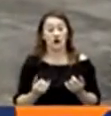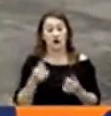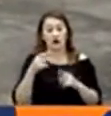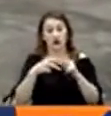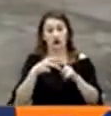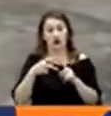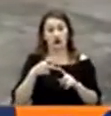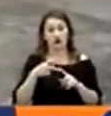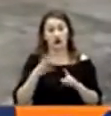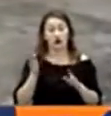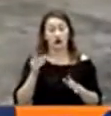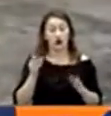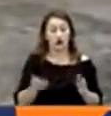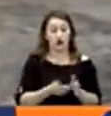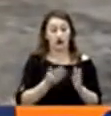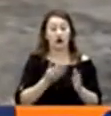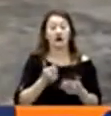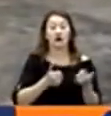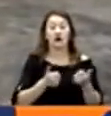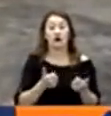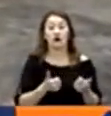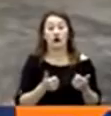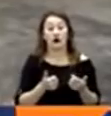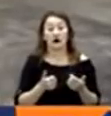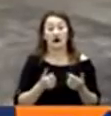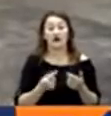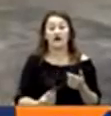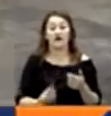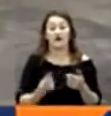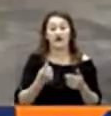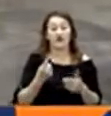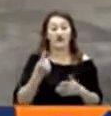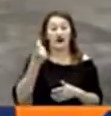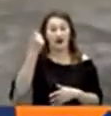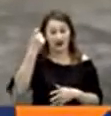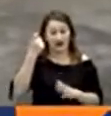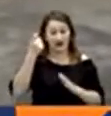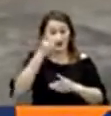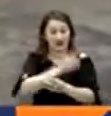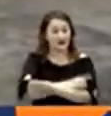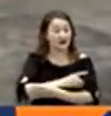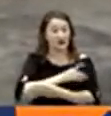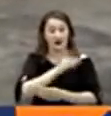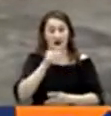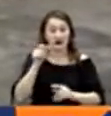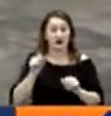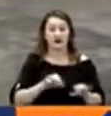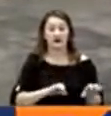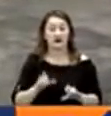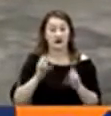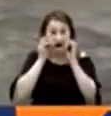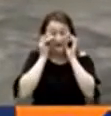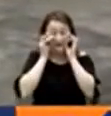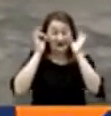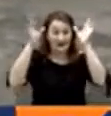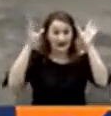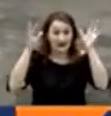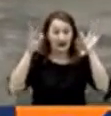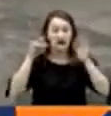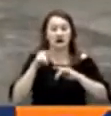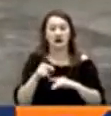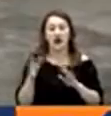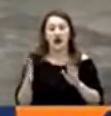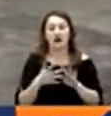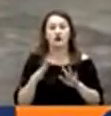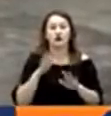2 cargos en su contra por la presunta comisión de faltas disciplinarias calificadas como gravísimas de acuerdo a lo